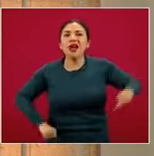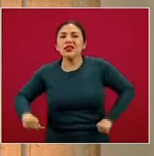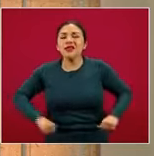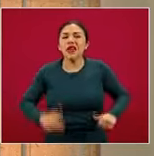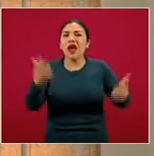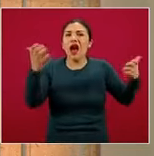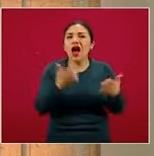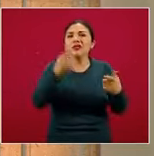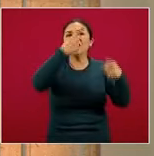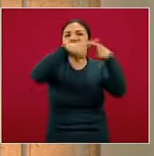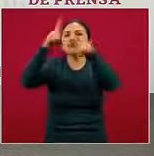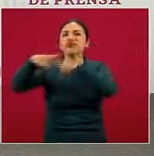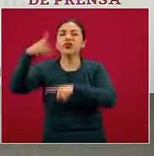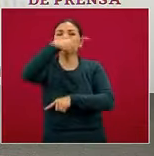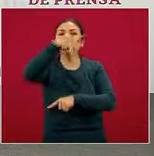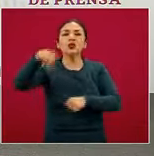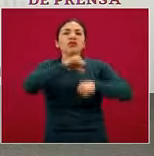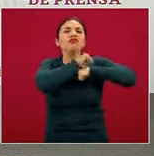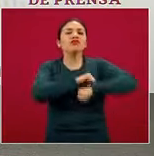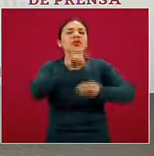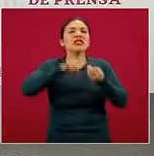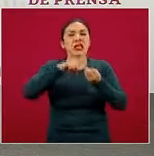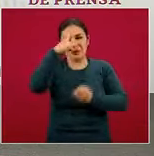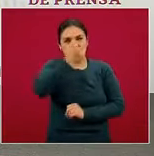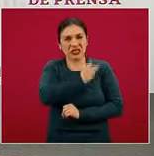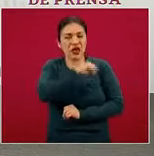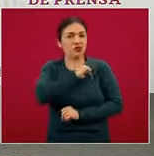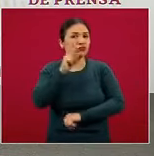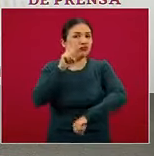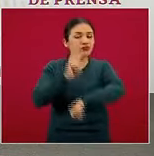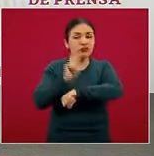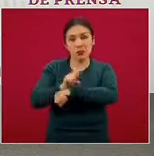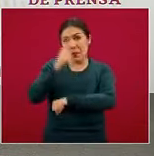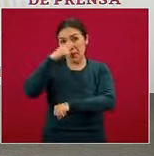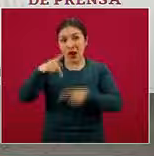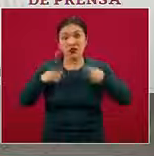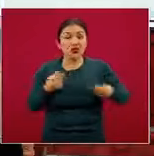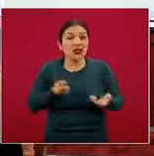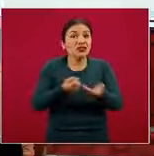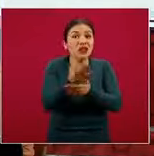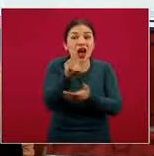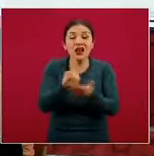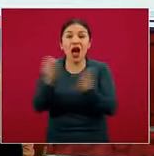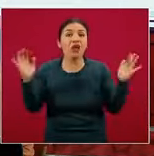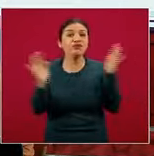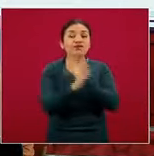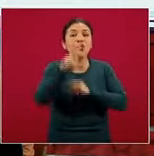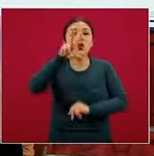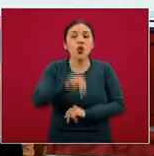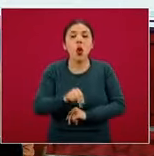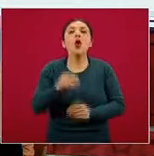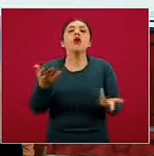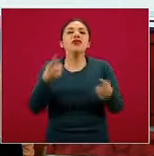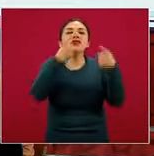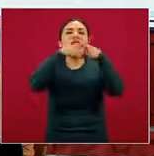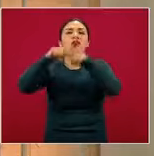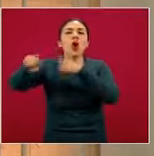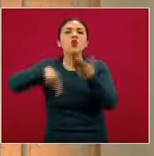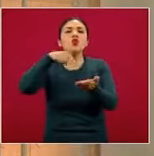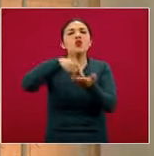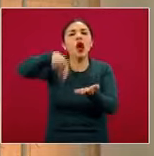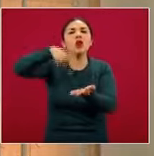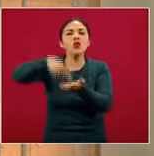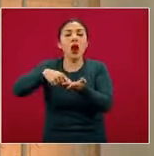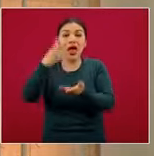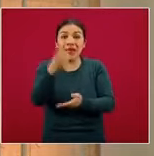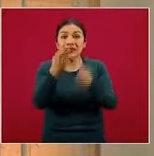están realizando sus autoridades sanitarias para limitar la movilidad en los diferentes espacios, y